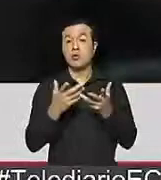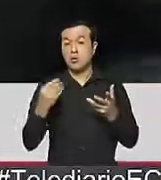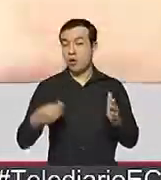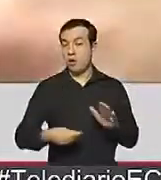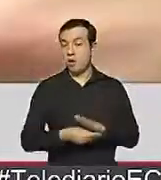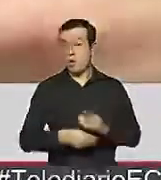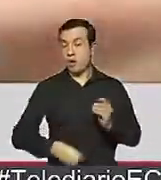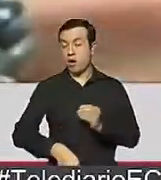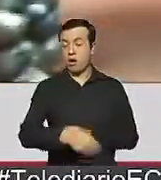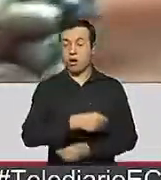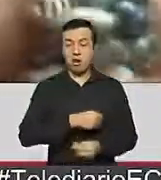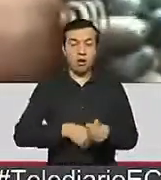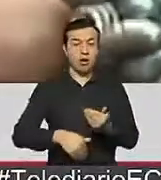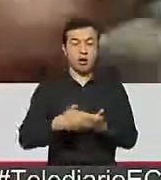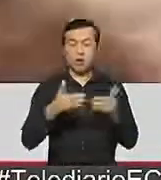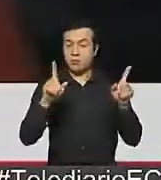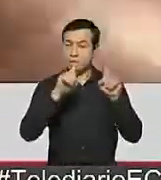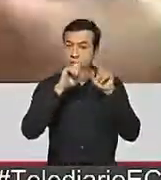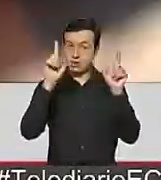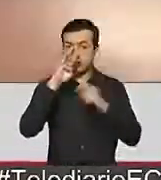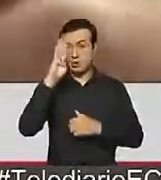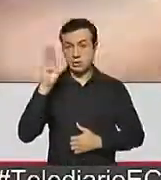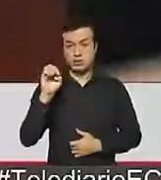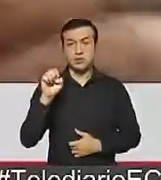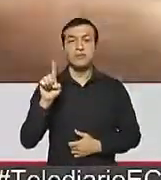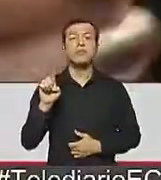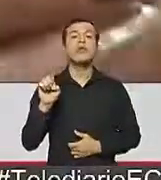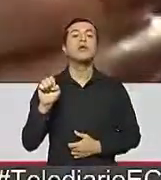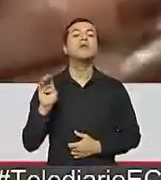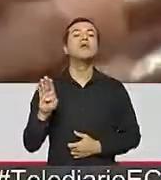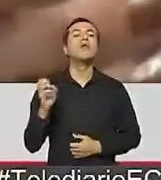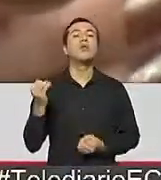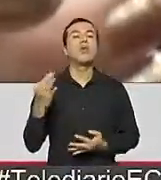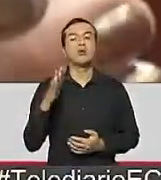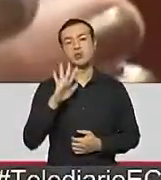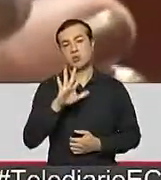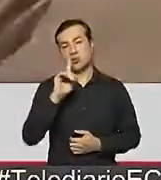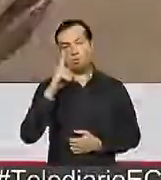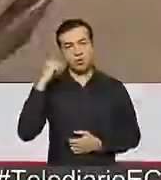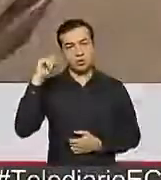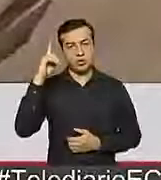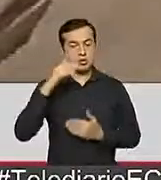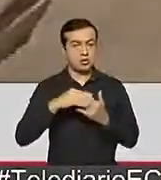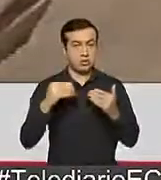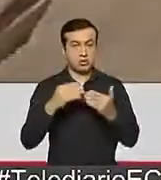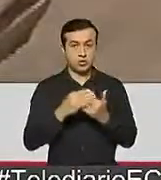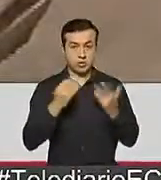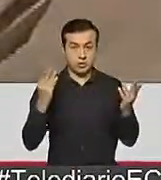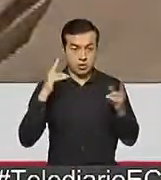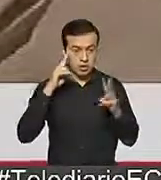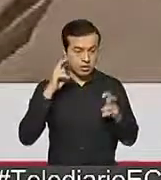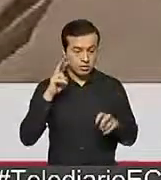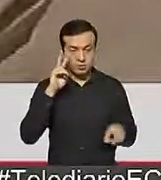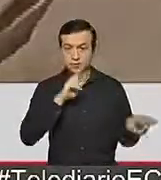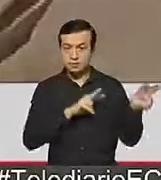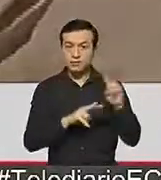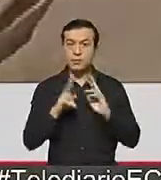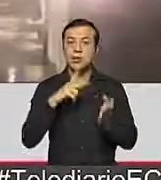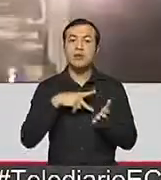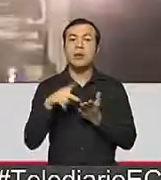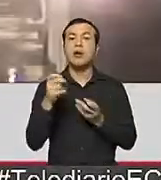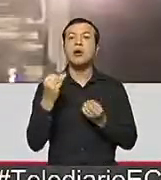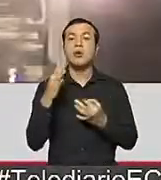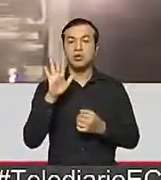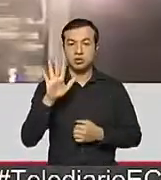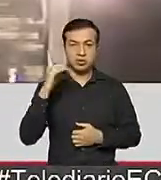forma para adjudicaciones de obras a Odebrecht en nuestro territorio alcanza los 51 millones de dólares. Los archivos filtrados identifican un pago de coimas de